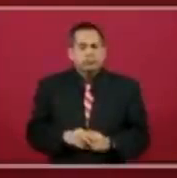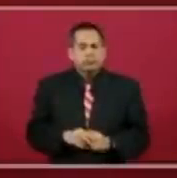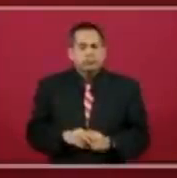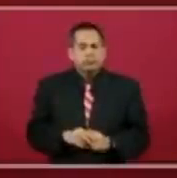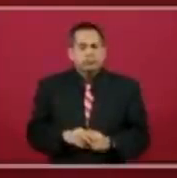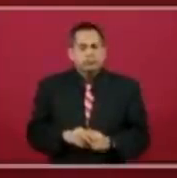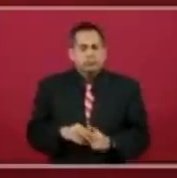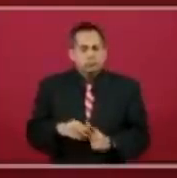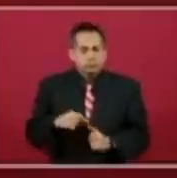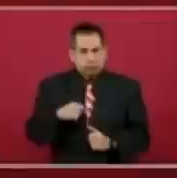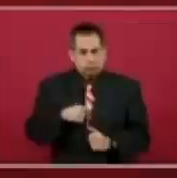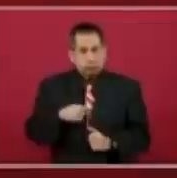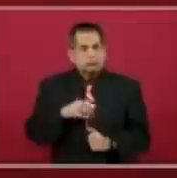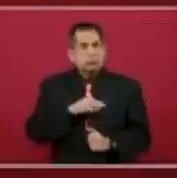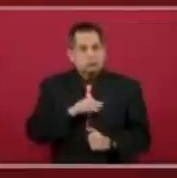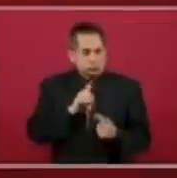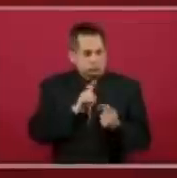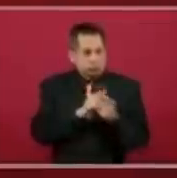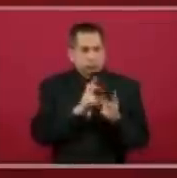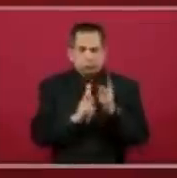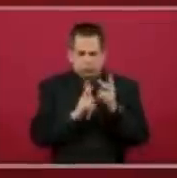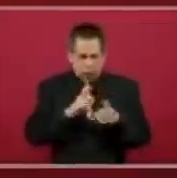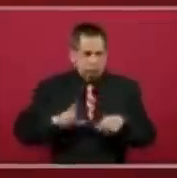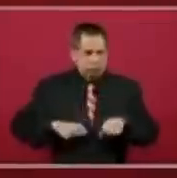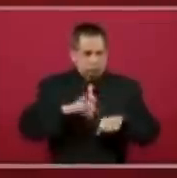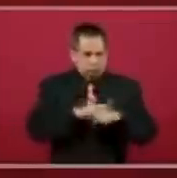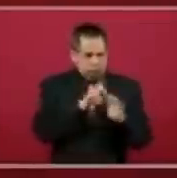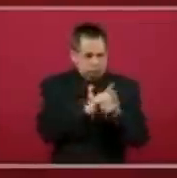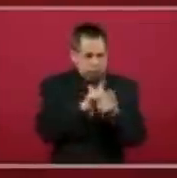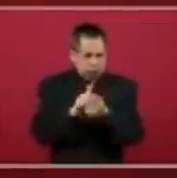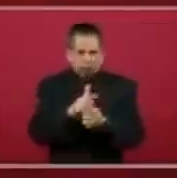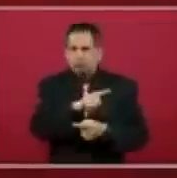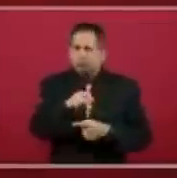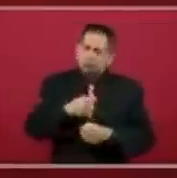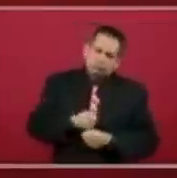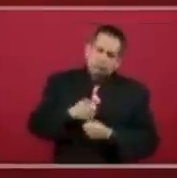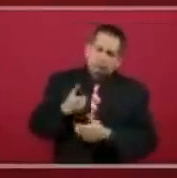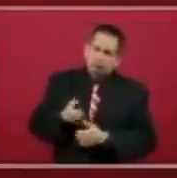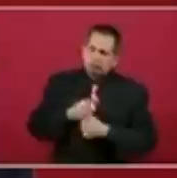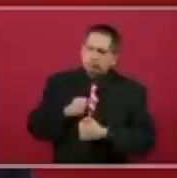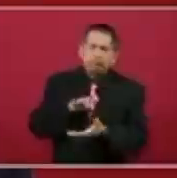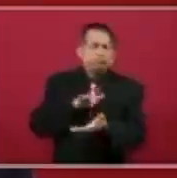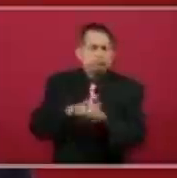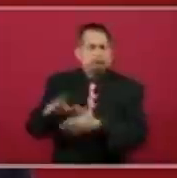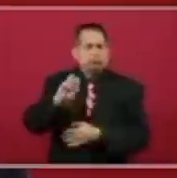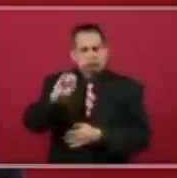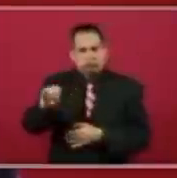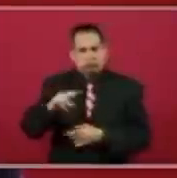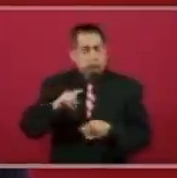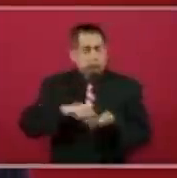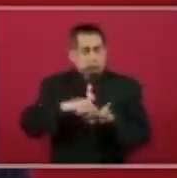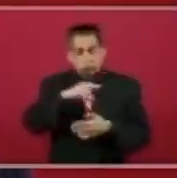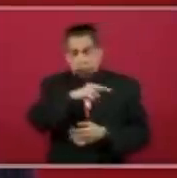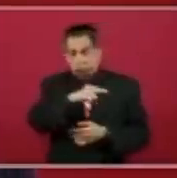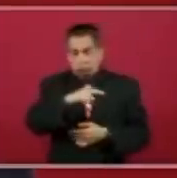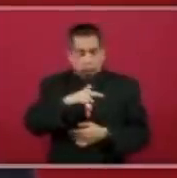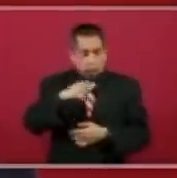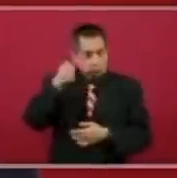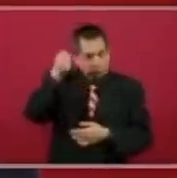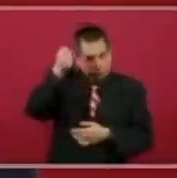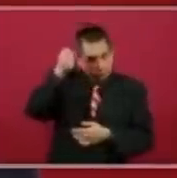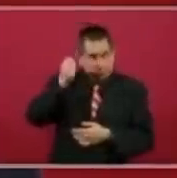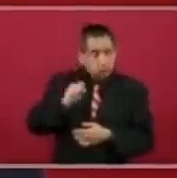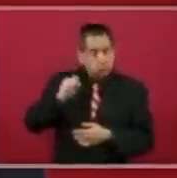yo he podido hablar con ellos, ellos han expresado su apoyo. El de Sinaloa, de manera